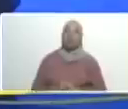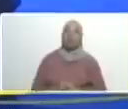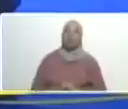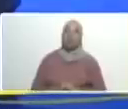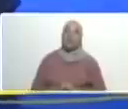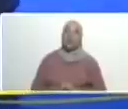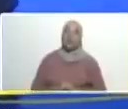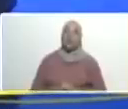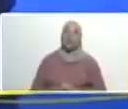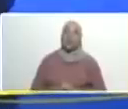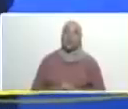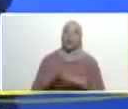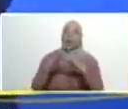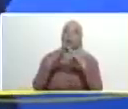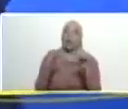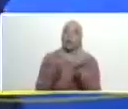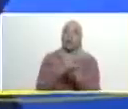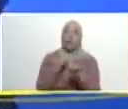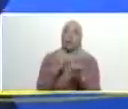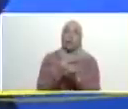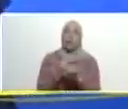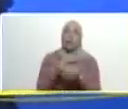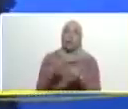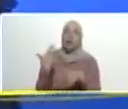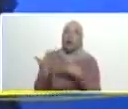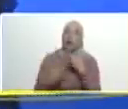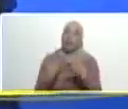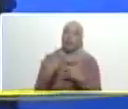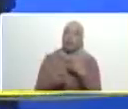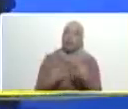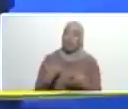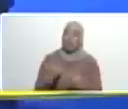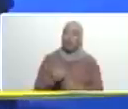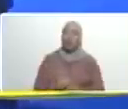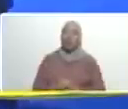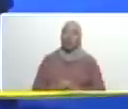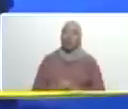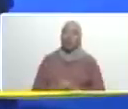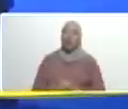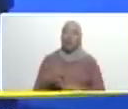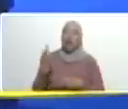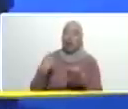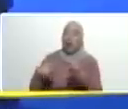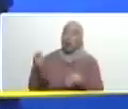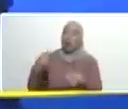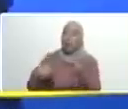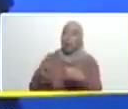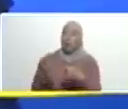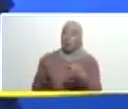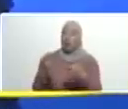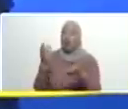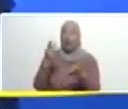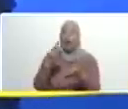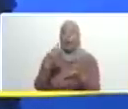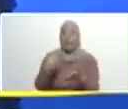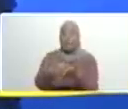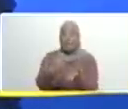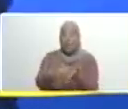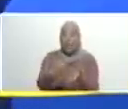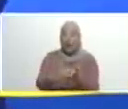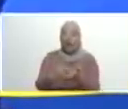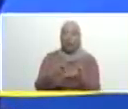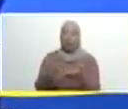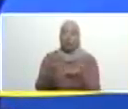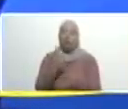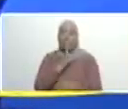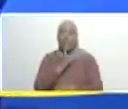mundo donde todos tengamos acceso al comercio, al financiamiento,